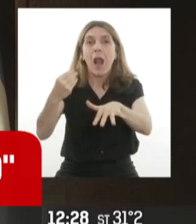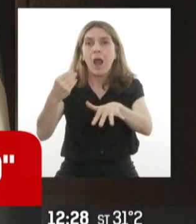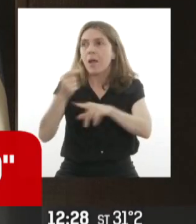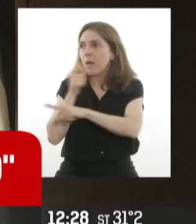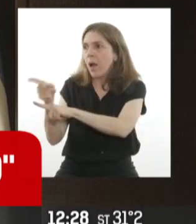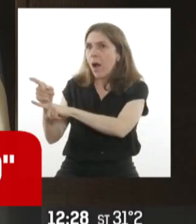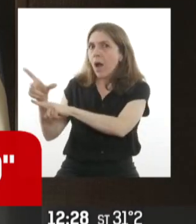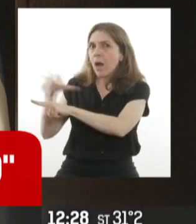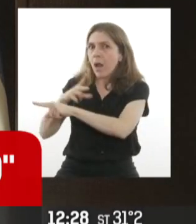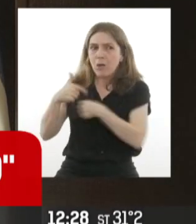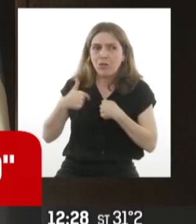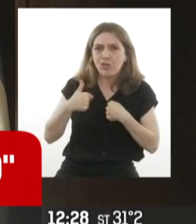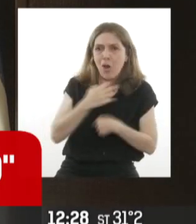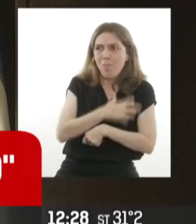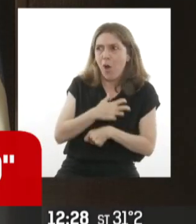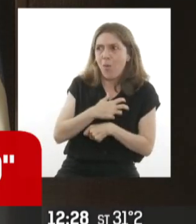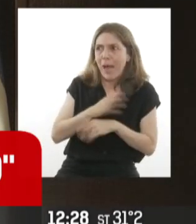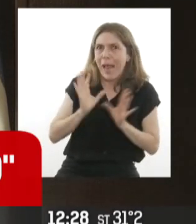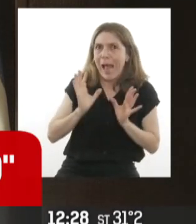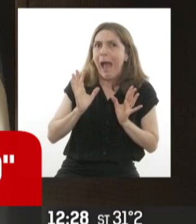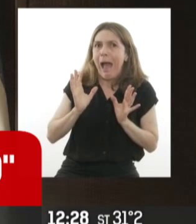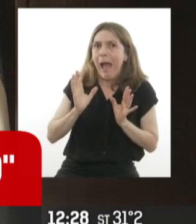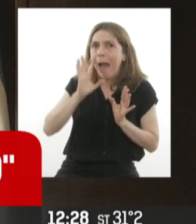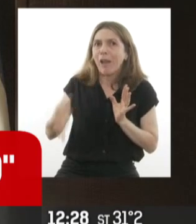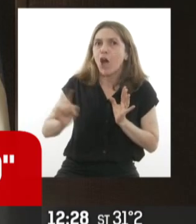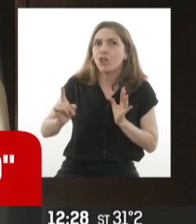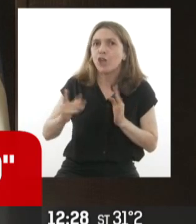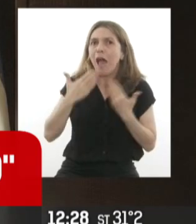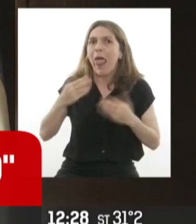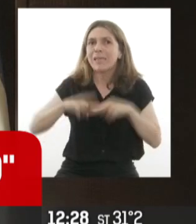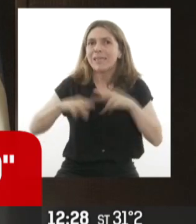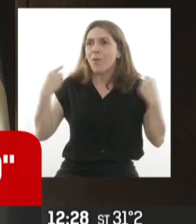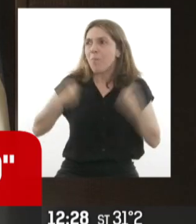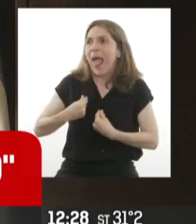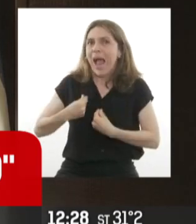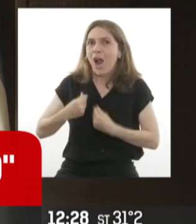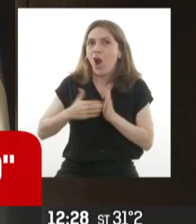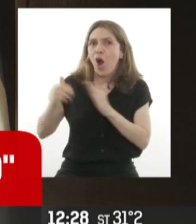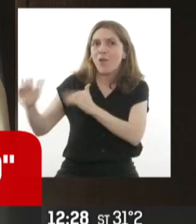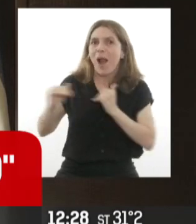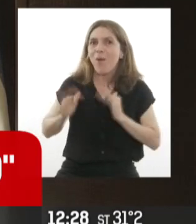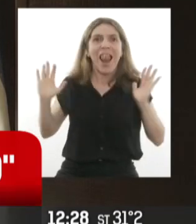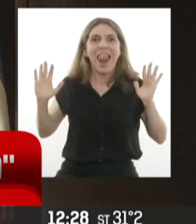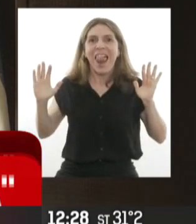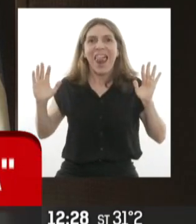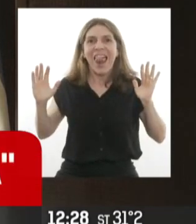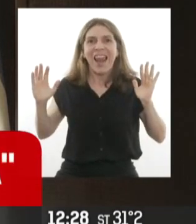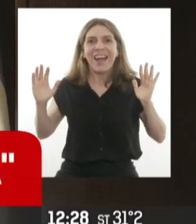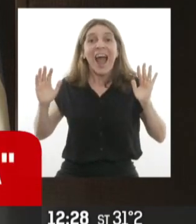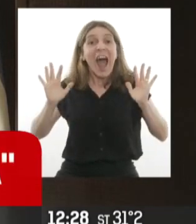social quede oculta debajo de ese delantal blanco. Y todos sean tratados del mismo